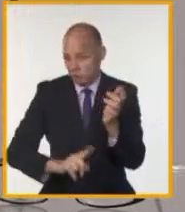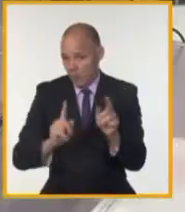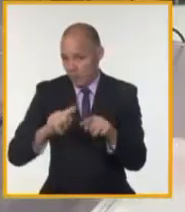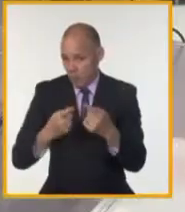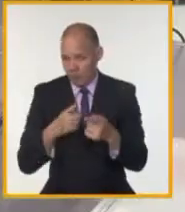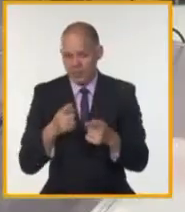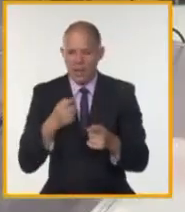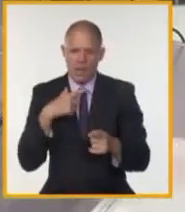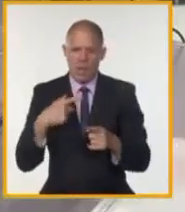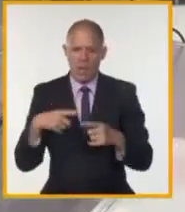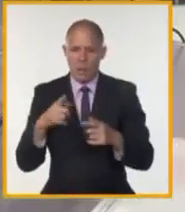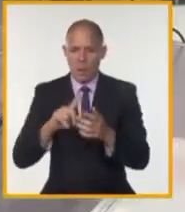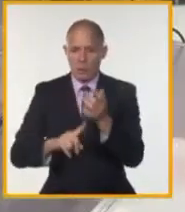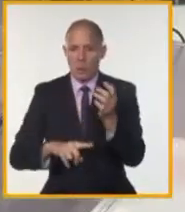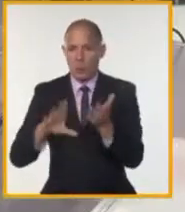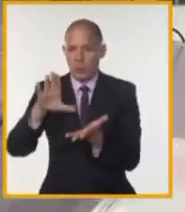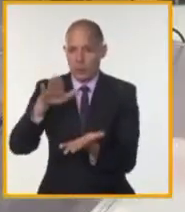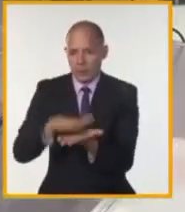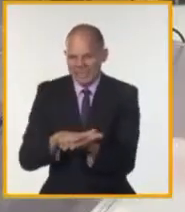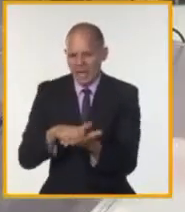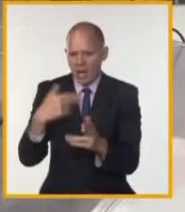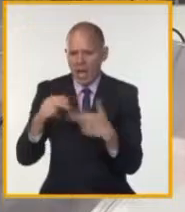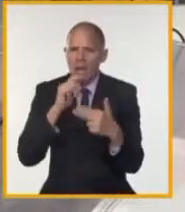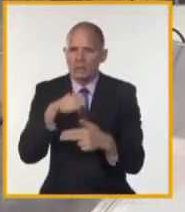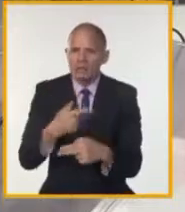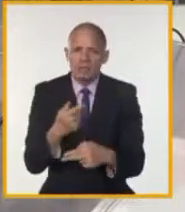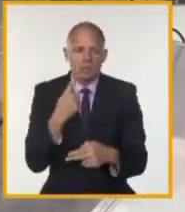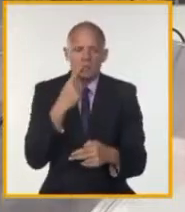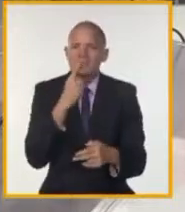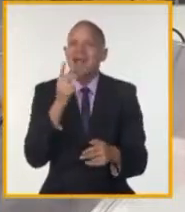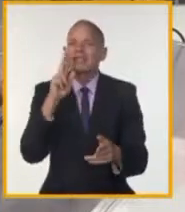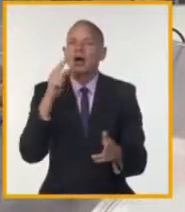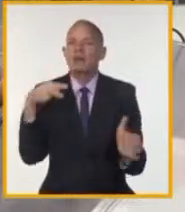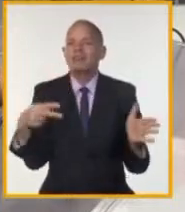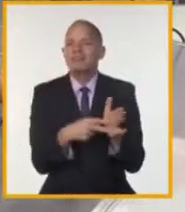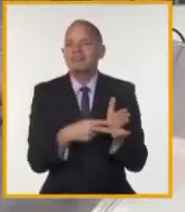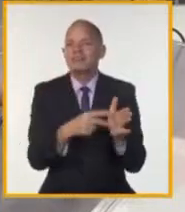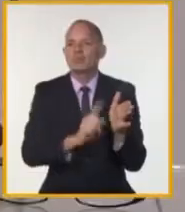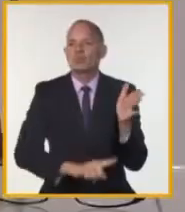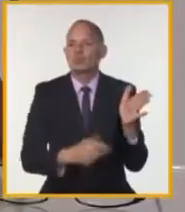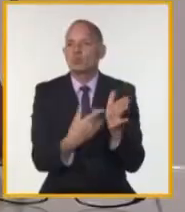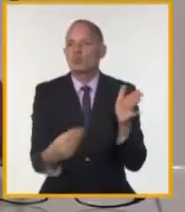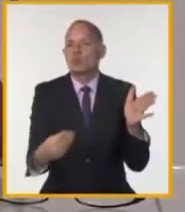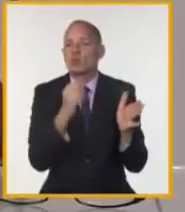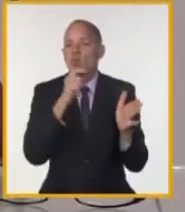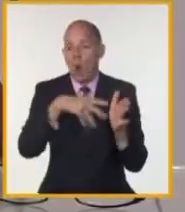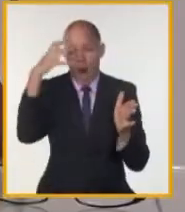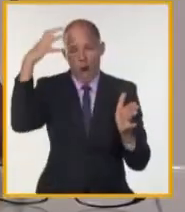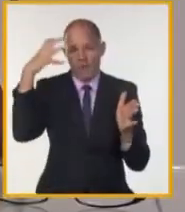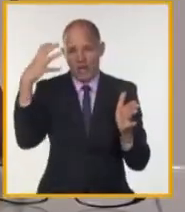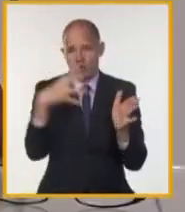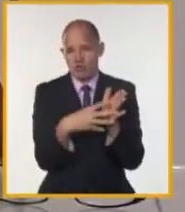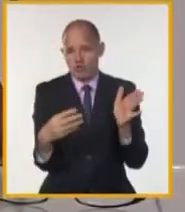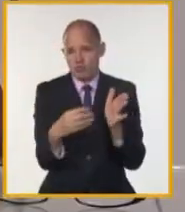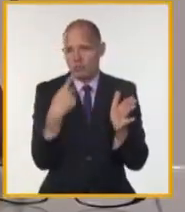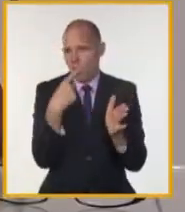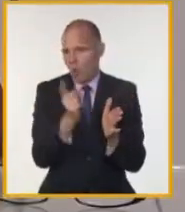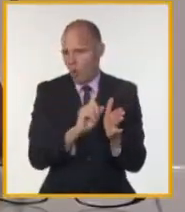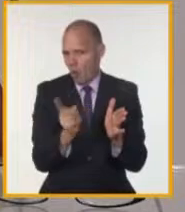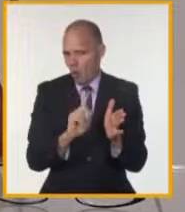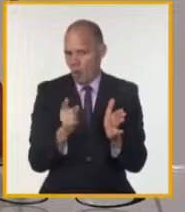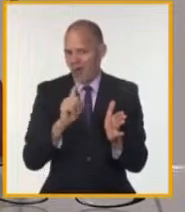eléctrico nacional, sino con la energía solar. Con la energía solar, así es el servicio. Nosotros en este servicio decirle que la